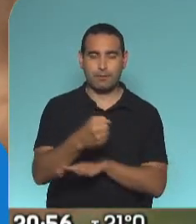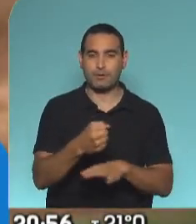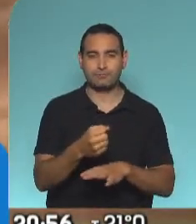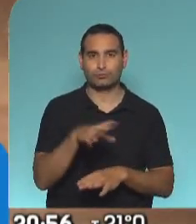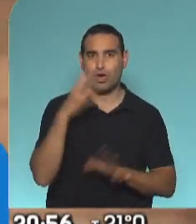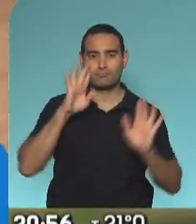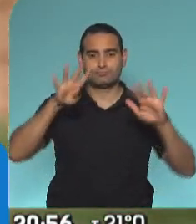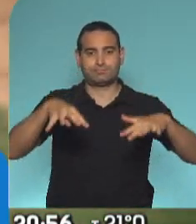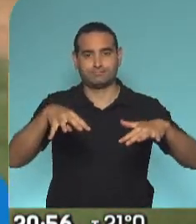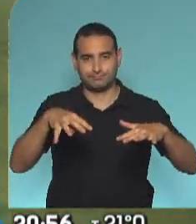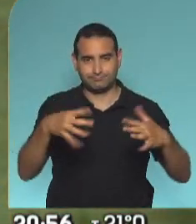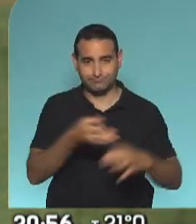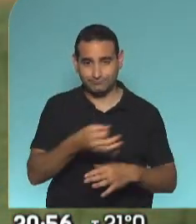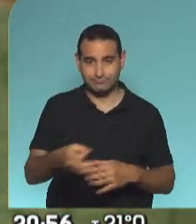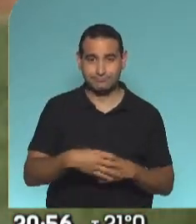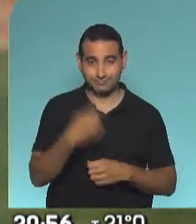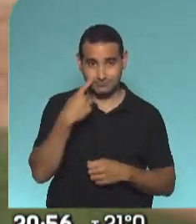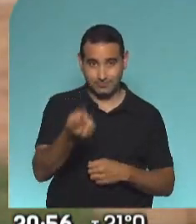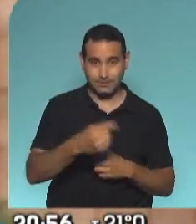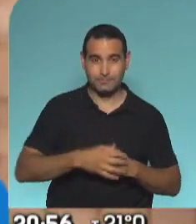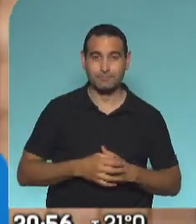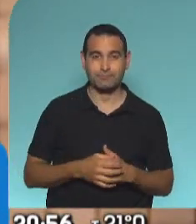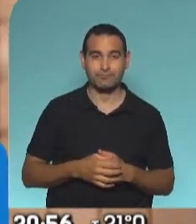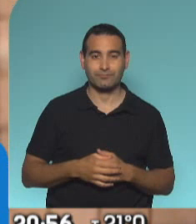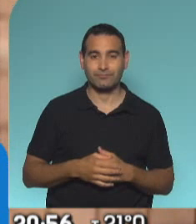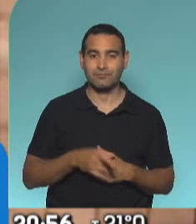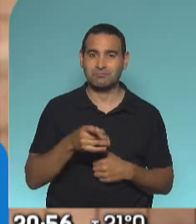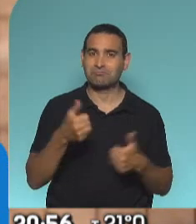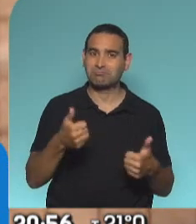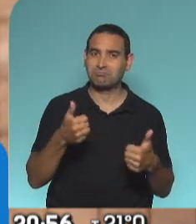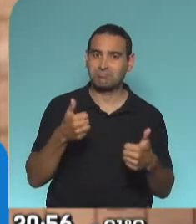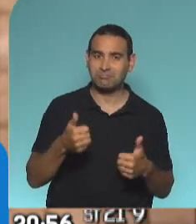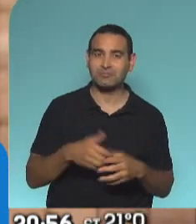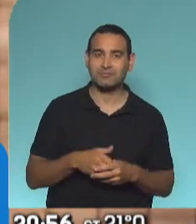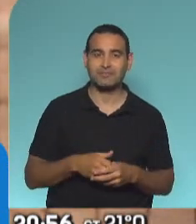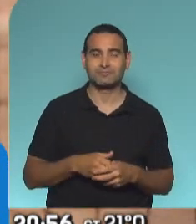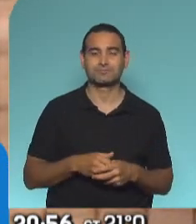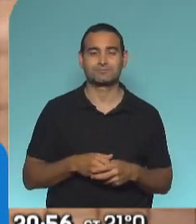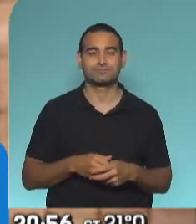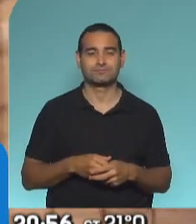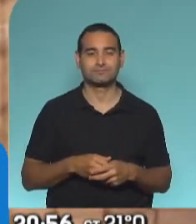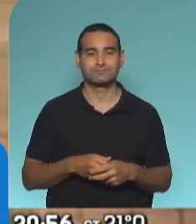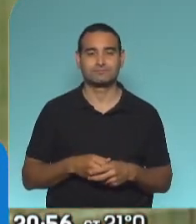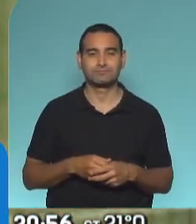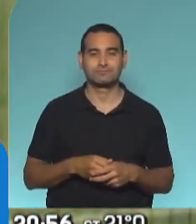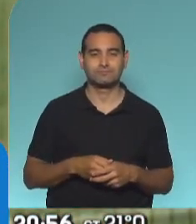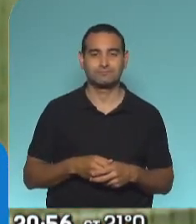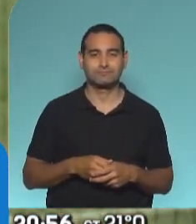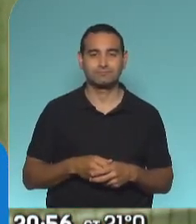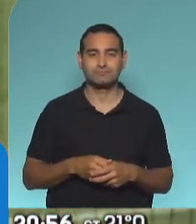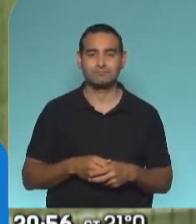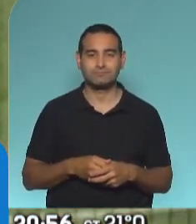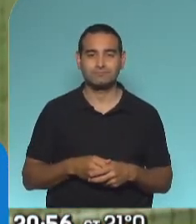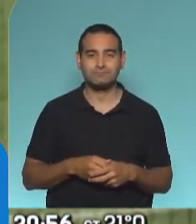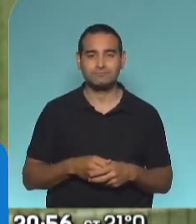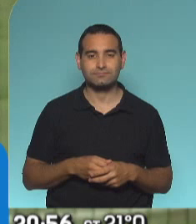vio todo el mundo. Exacto. Para acá, mirá, te lo presento. Este la pasa mejor que el arquero. Jake, ¿eh? Mucho mejor. Y no es ningún perro el arquero tampoco. Pero mirá, no,